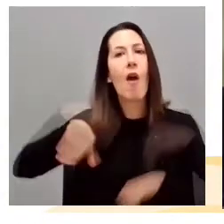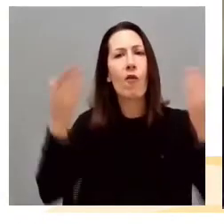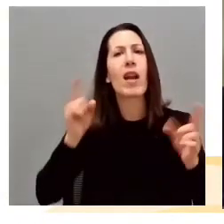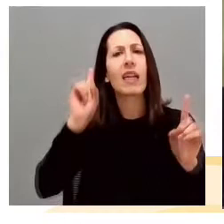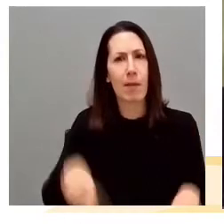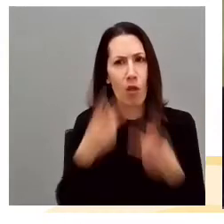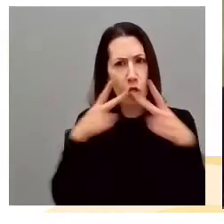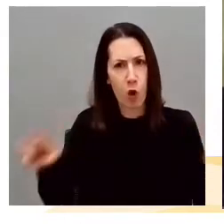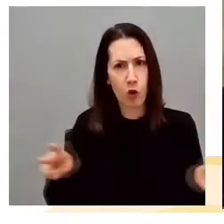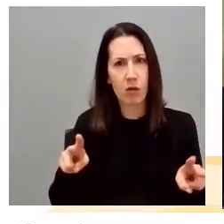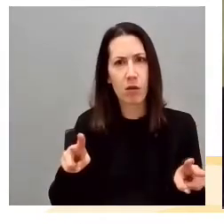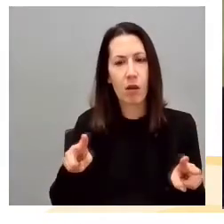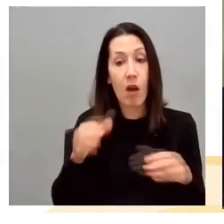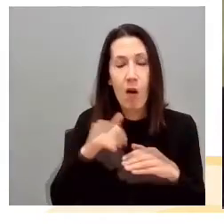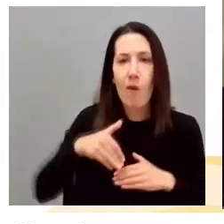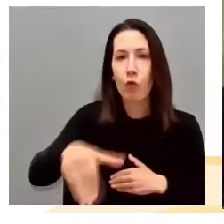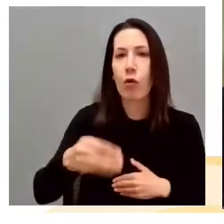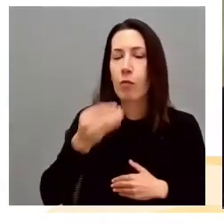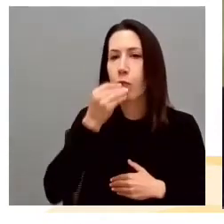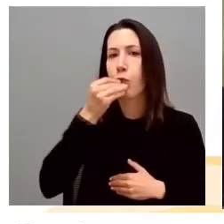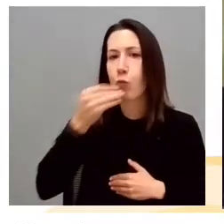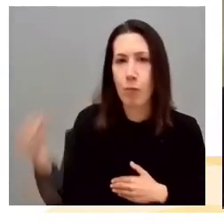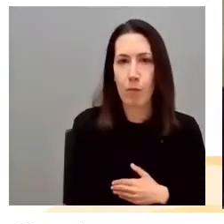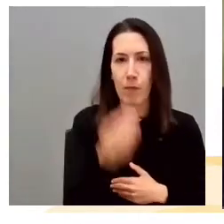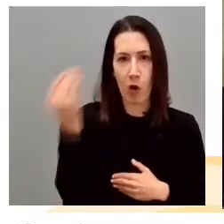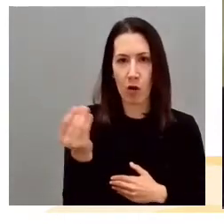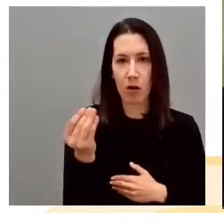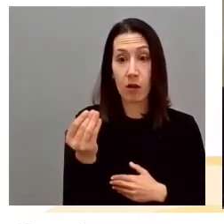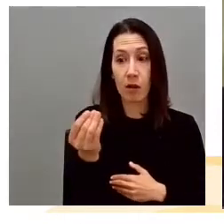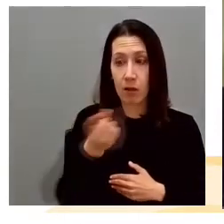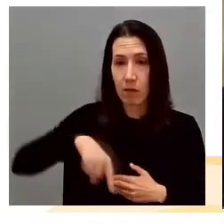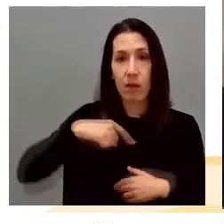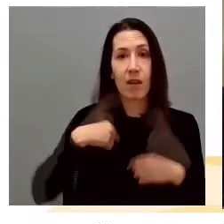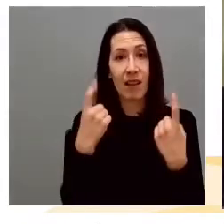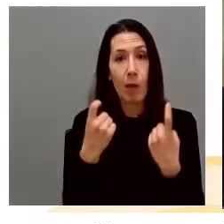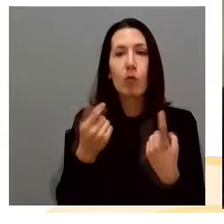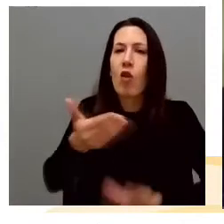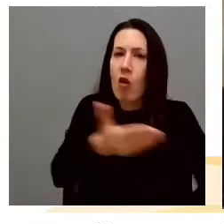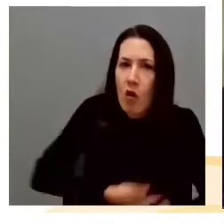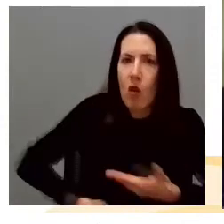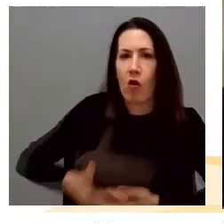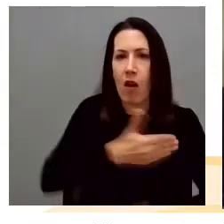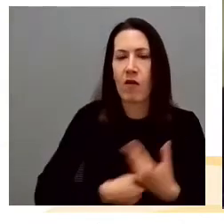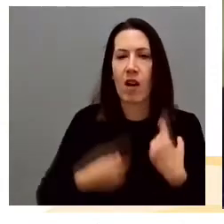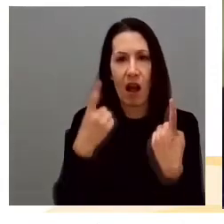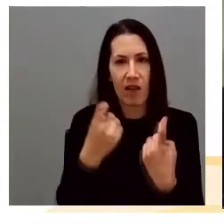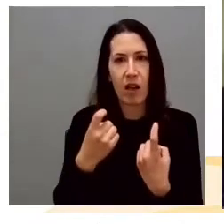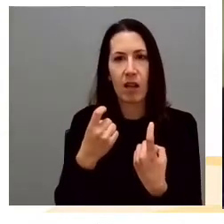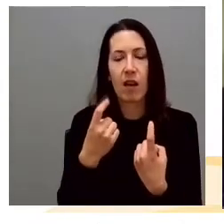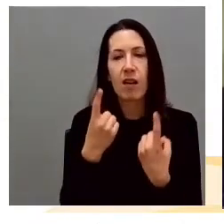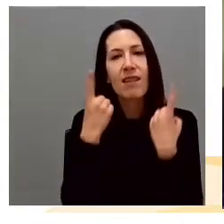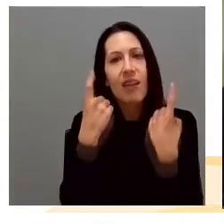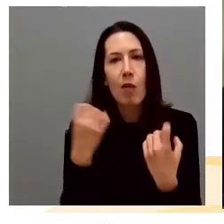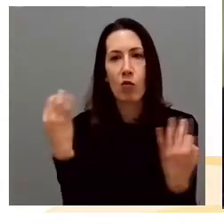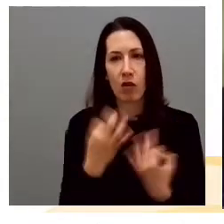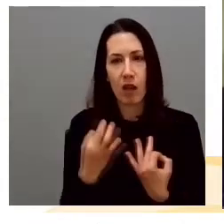sea el mejor posible. Y necesitamos colaborar con vosotros. Necesitamos